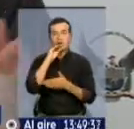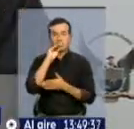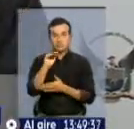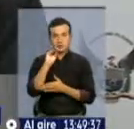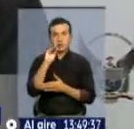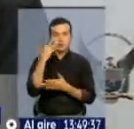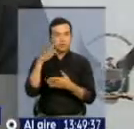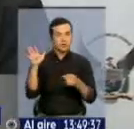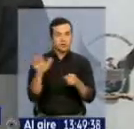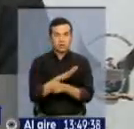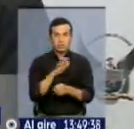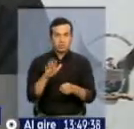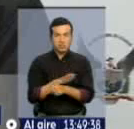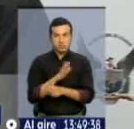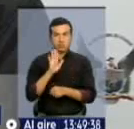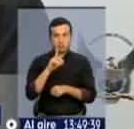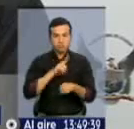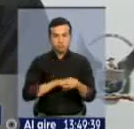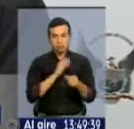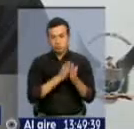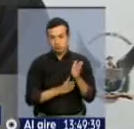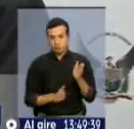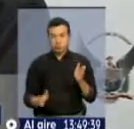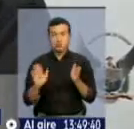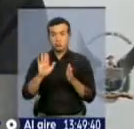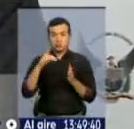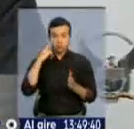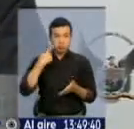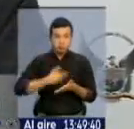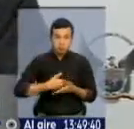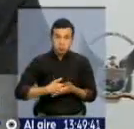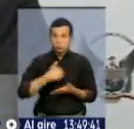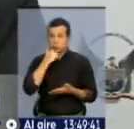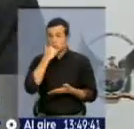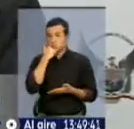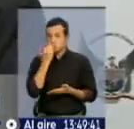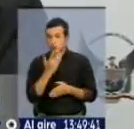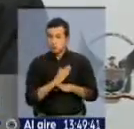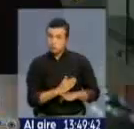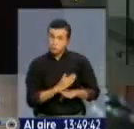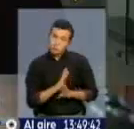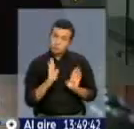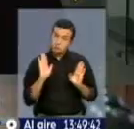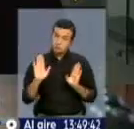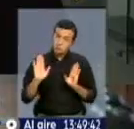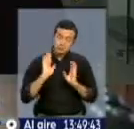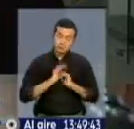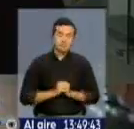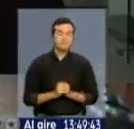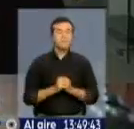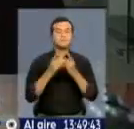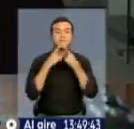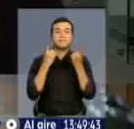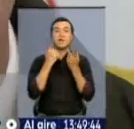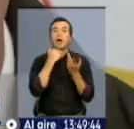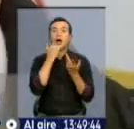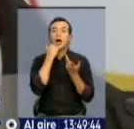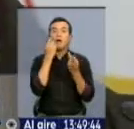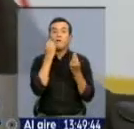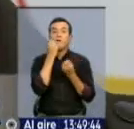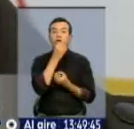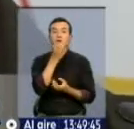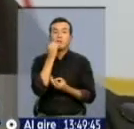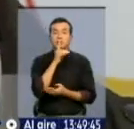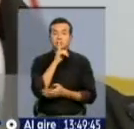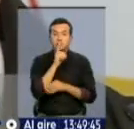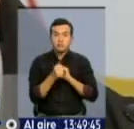todo el espacio y el tiempo para que pueda defenderse en los tribunales. Navas además descartó que haya existido fuga de información en